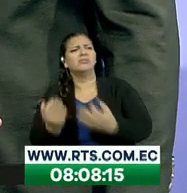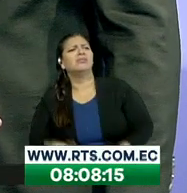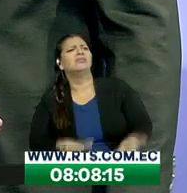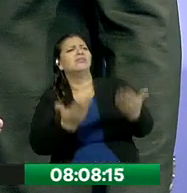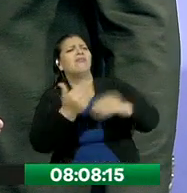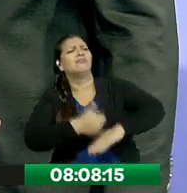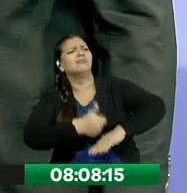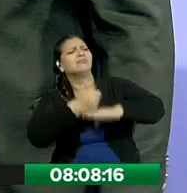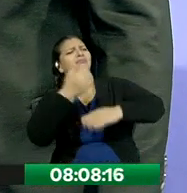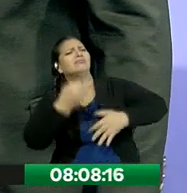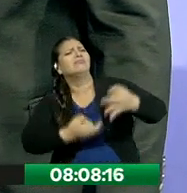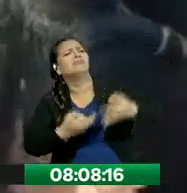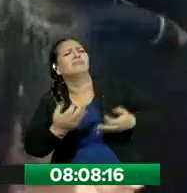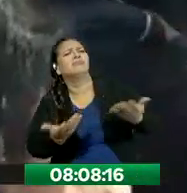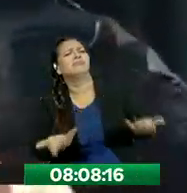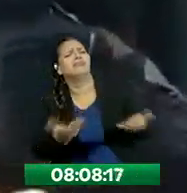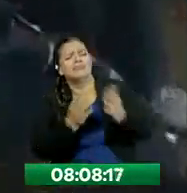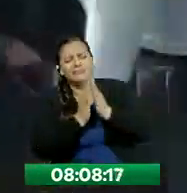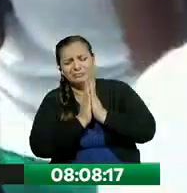Veamos.